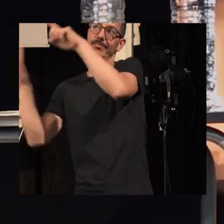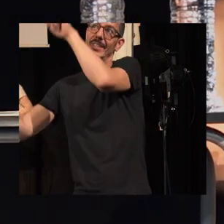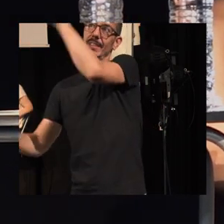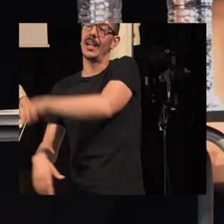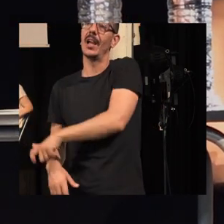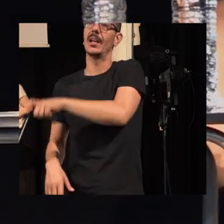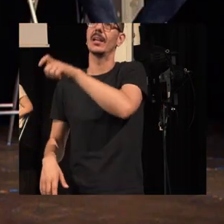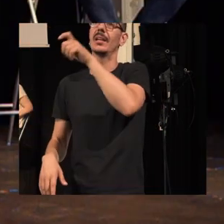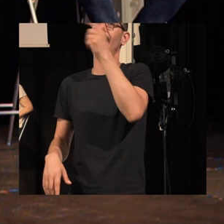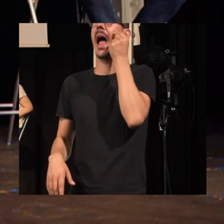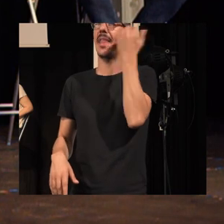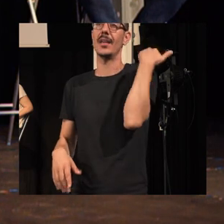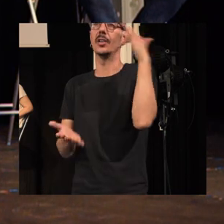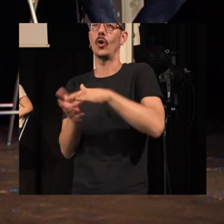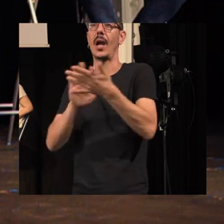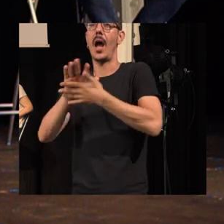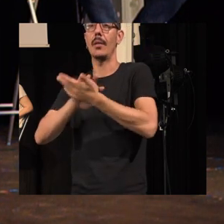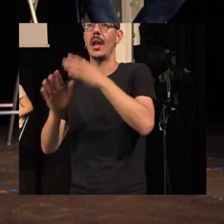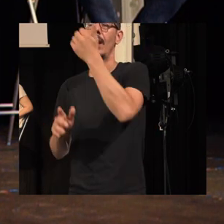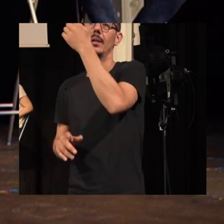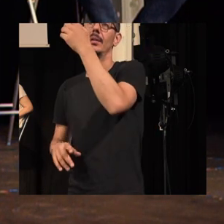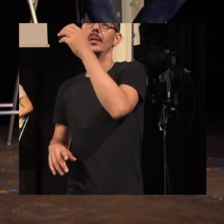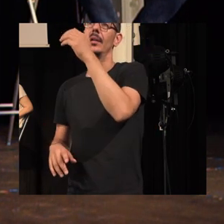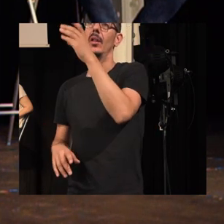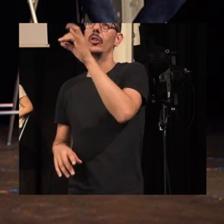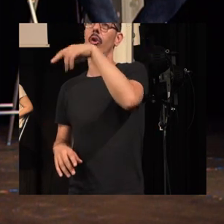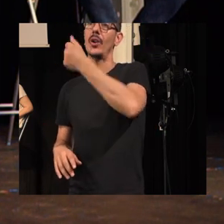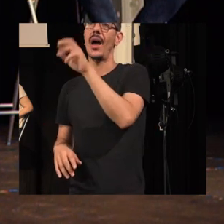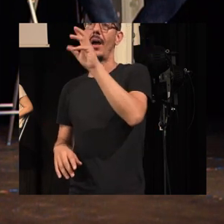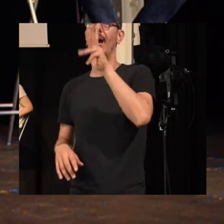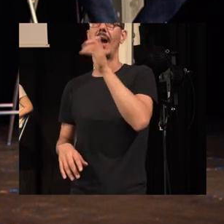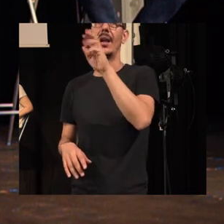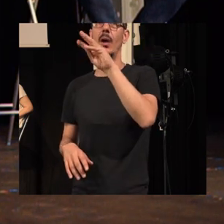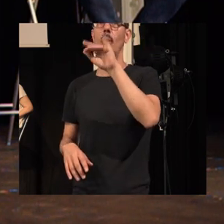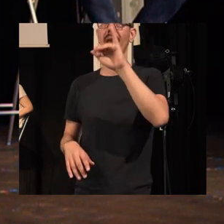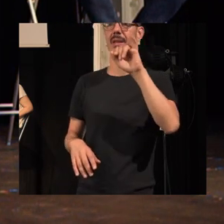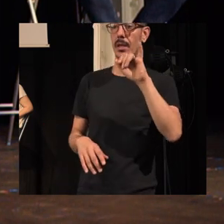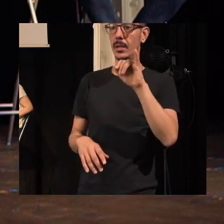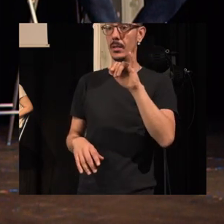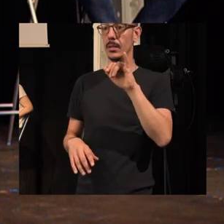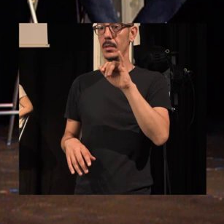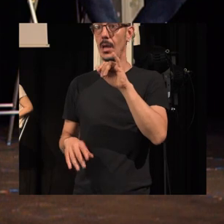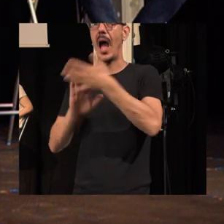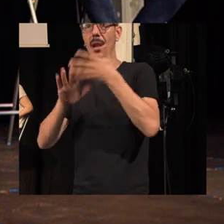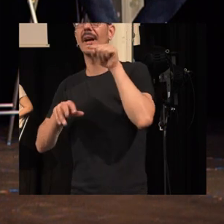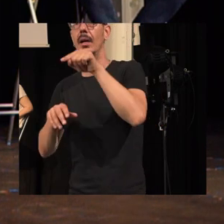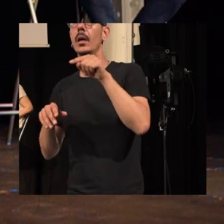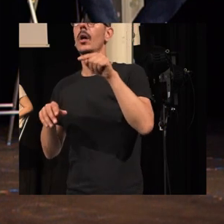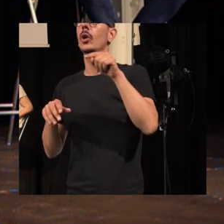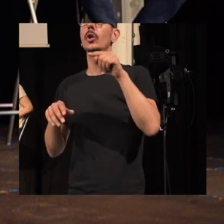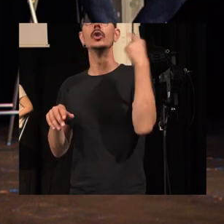aquí Ada Colau. Yo creo que solo a través de la ficción, solo a través del error, solo a través de